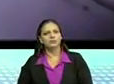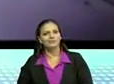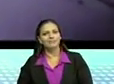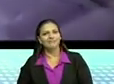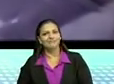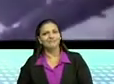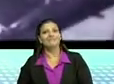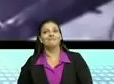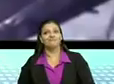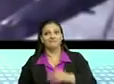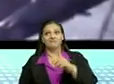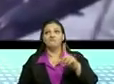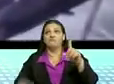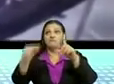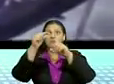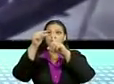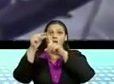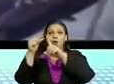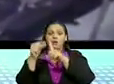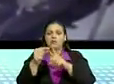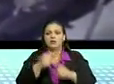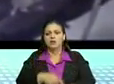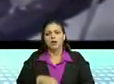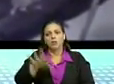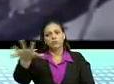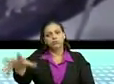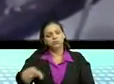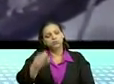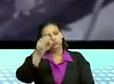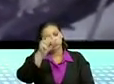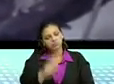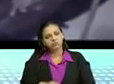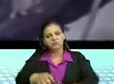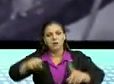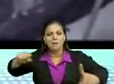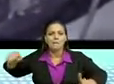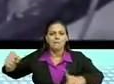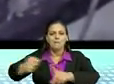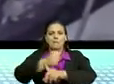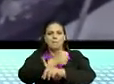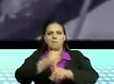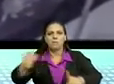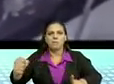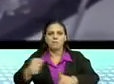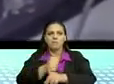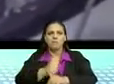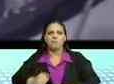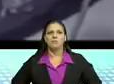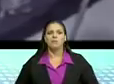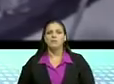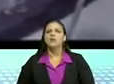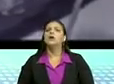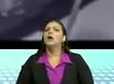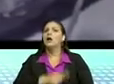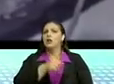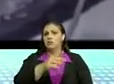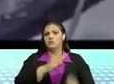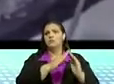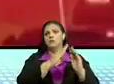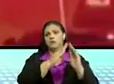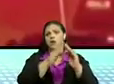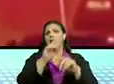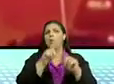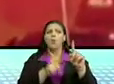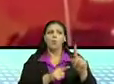ahí inclusive habían denuncias que hay lugares, hay casas que ya las tienen ubicadas, que se dedican a la venta de drogas. Vea